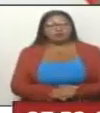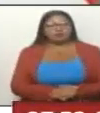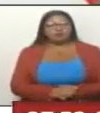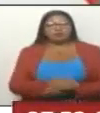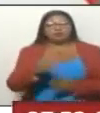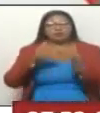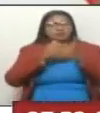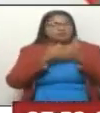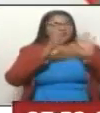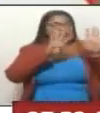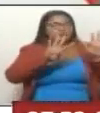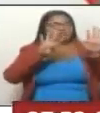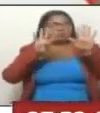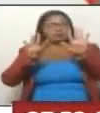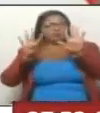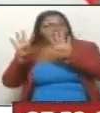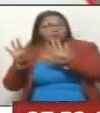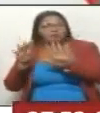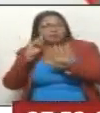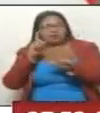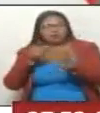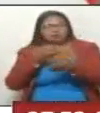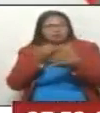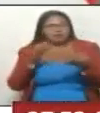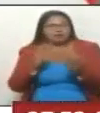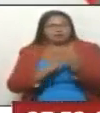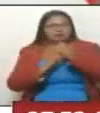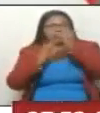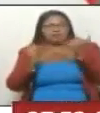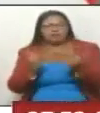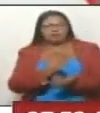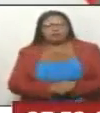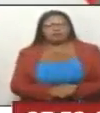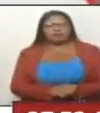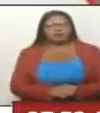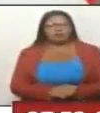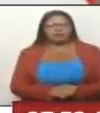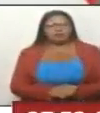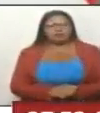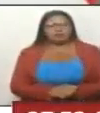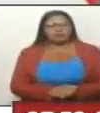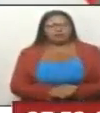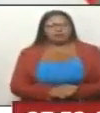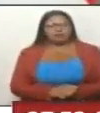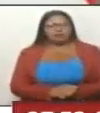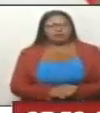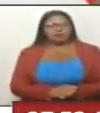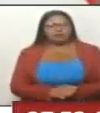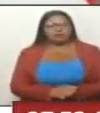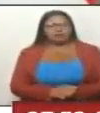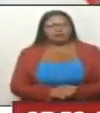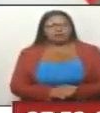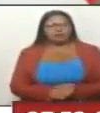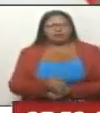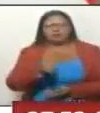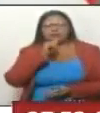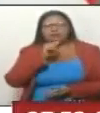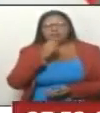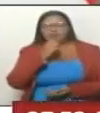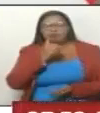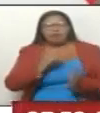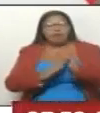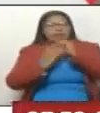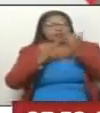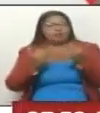1999. Esa es una gran lealtad, pero hay quienes son desleales, quienes quieren, incluso plantean, hay